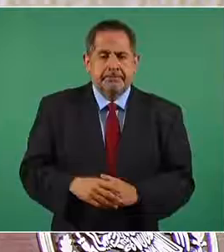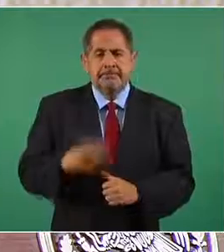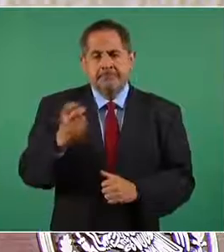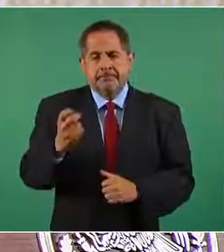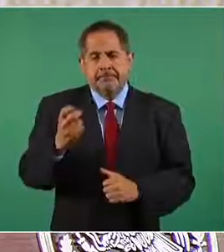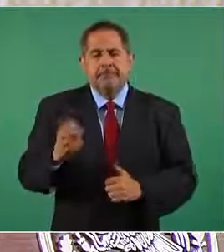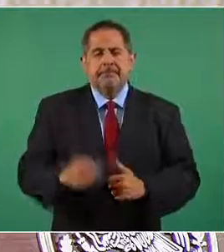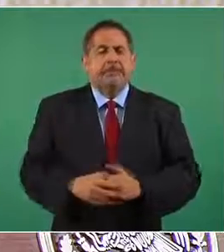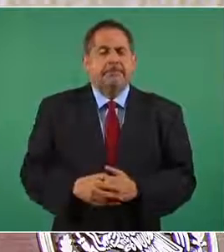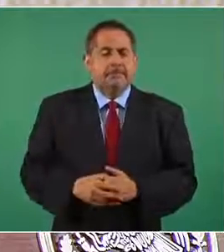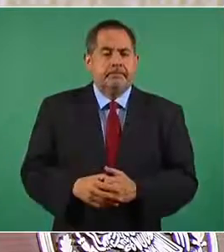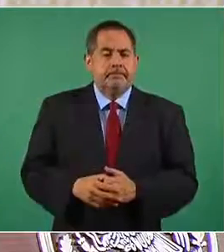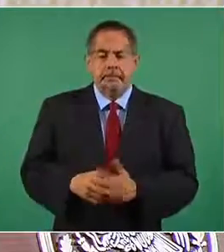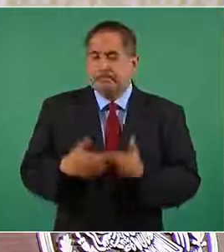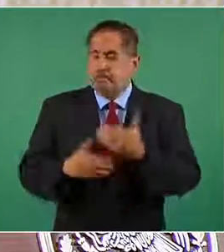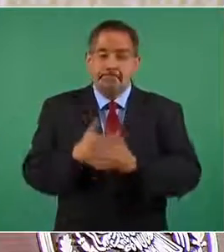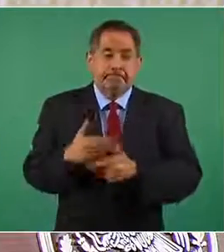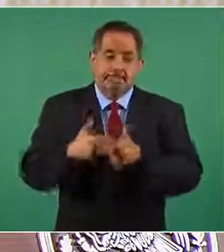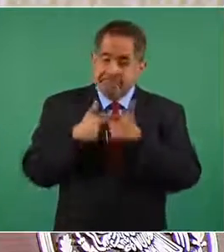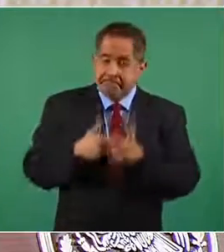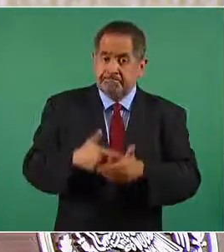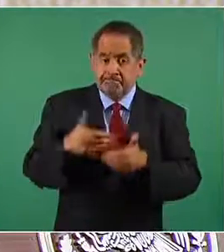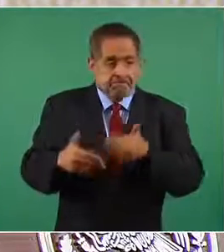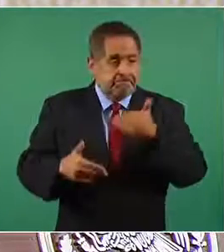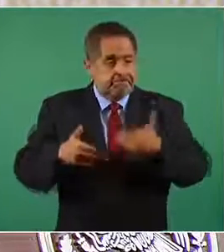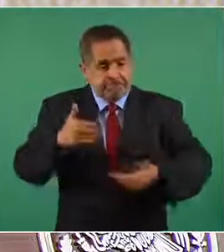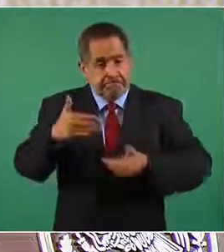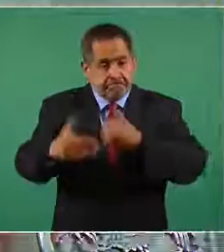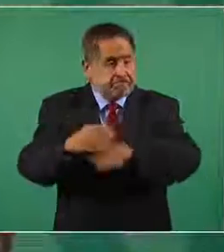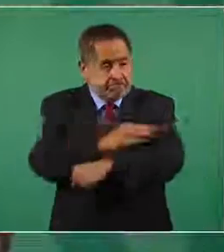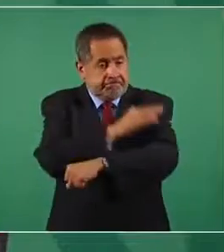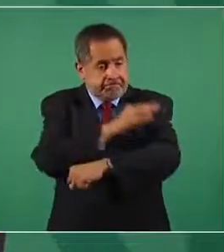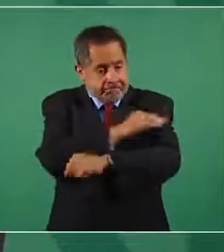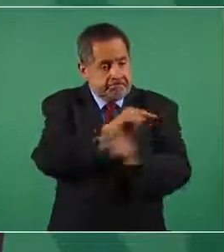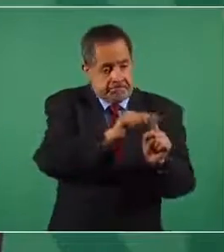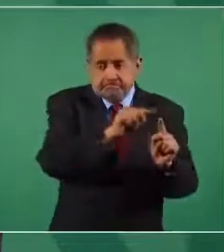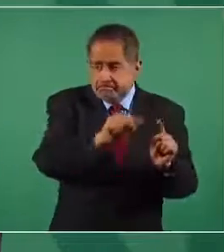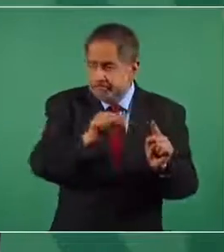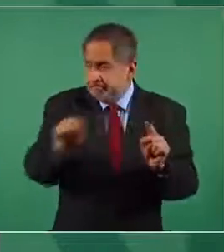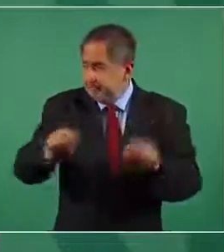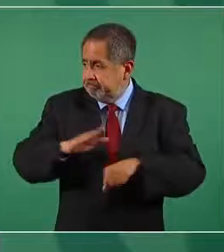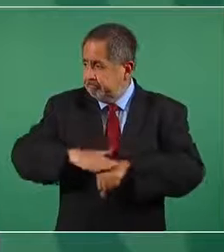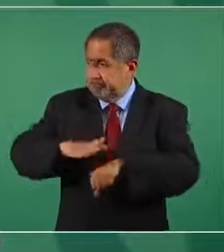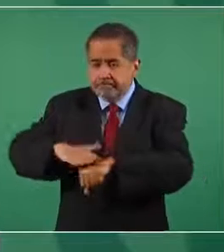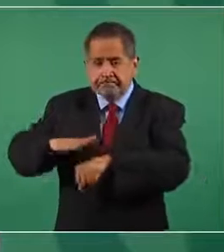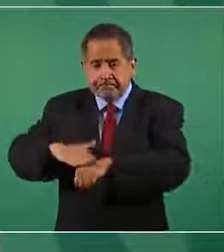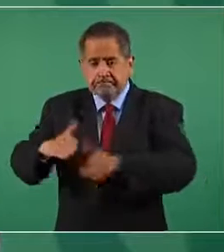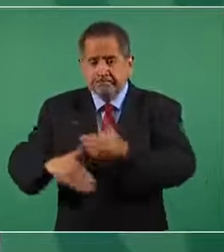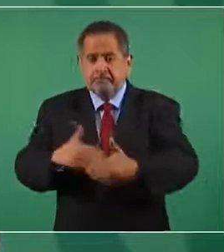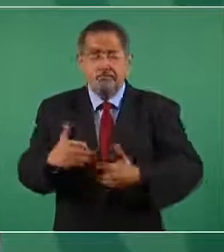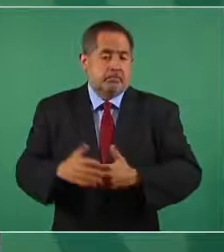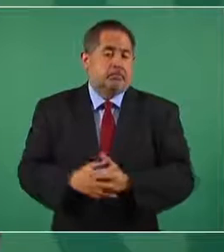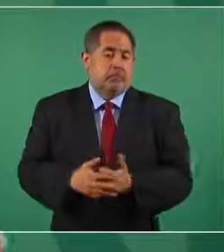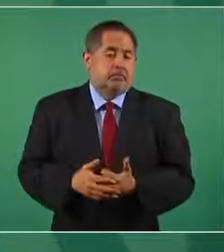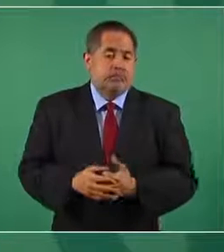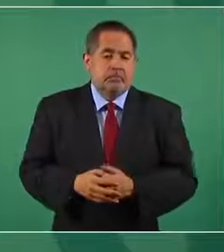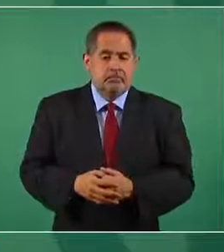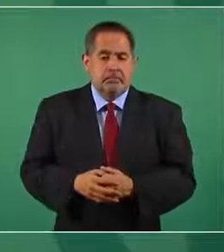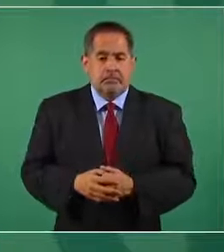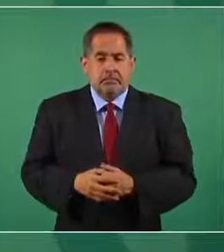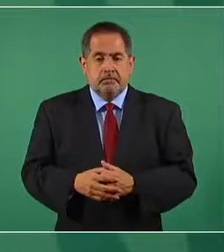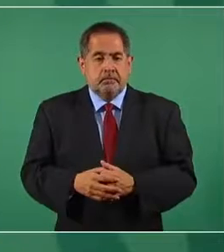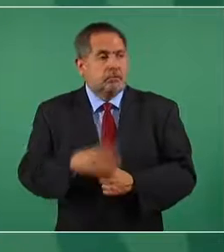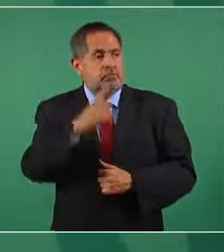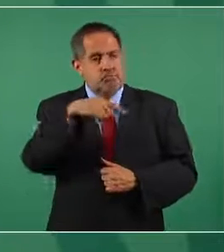esto, pues vamos a seguir avanzando en la vacunación. Ellos